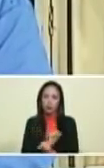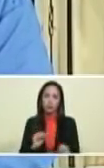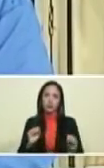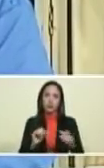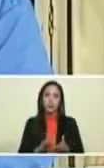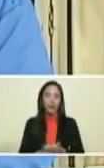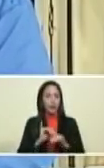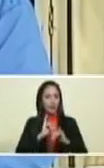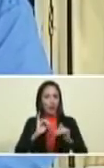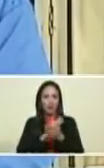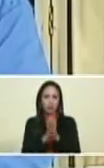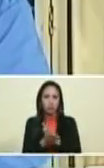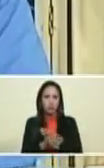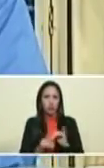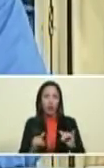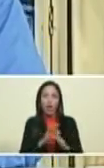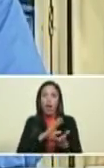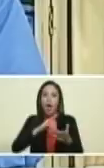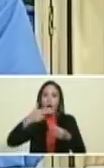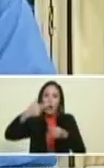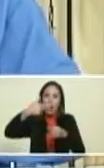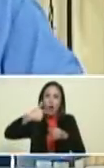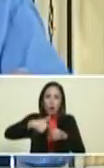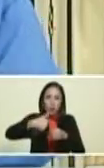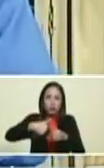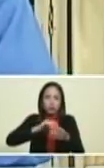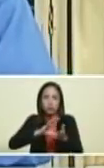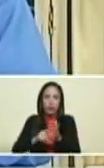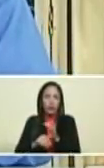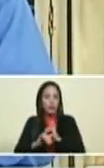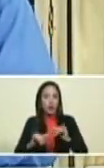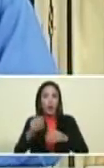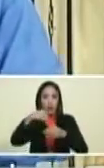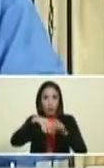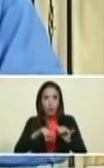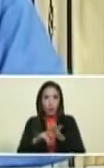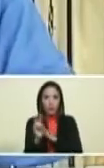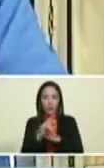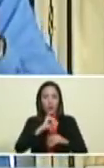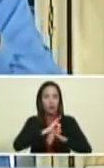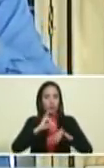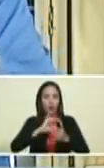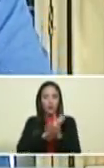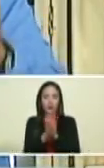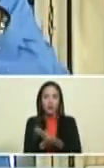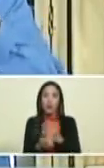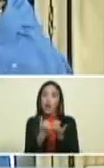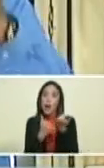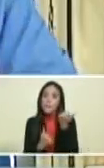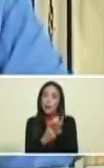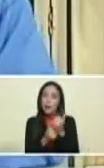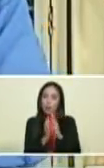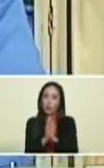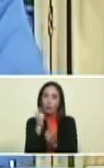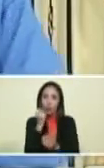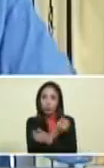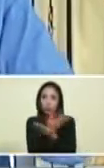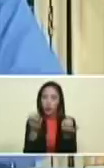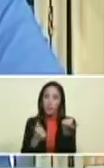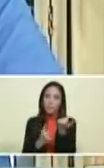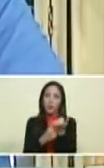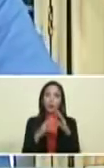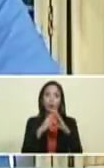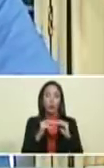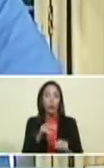Cortarle las manos y acabar el robo de combustible interno. Pido el apoyo, pido la compañía de toda Venezuela, de